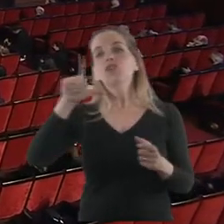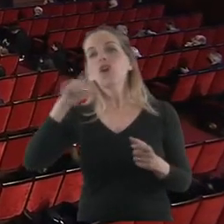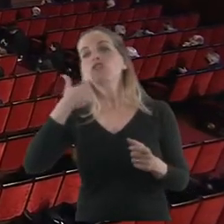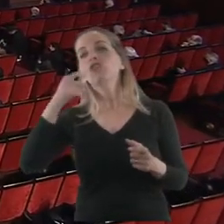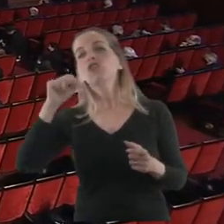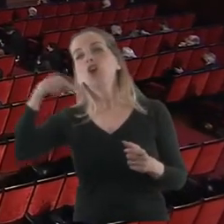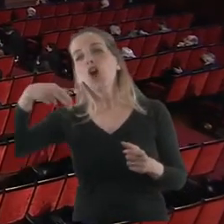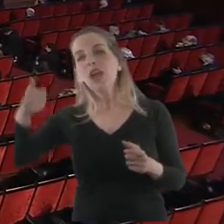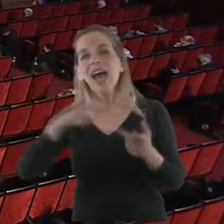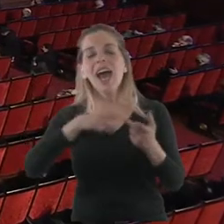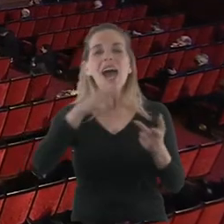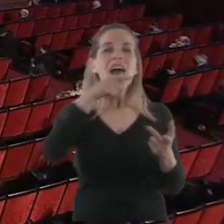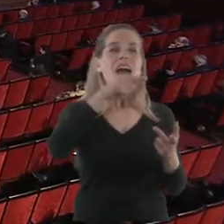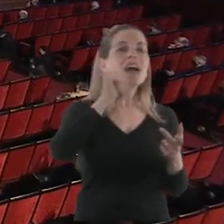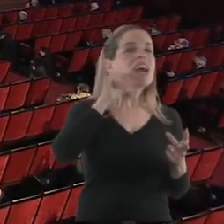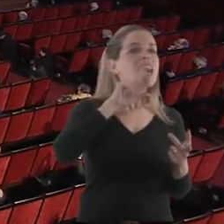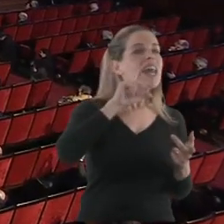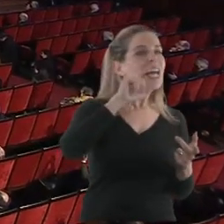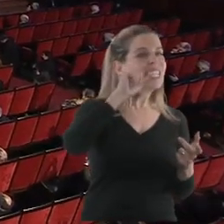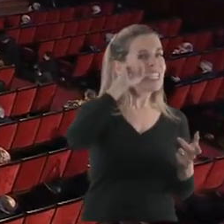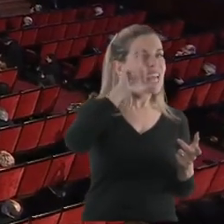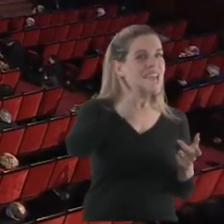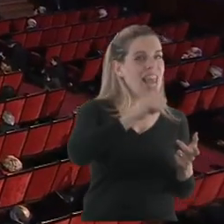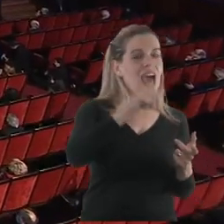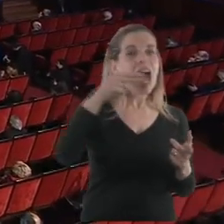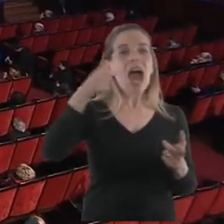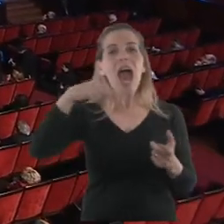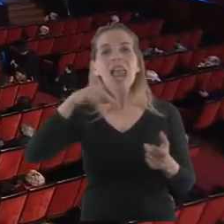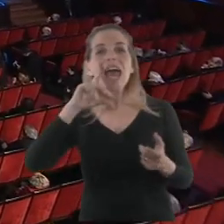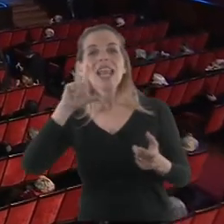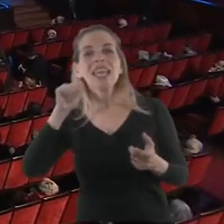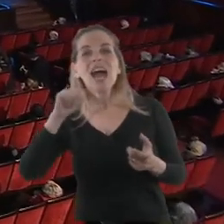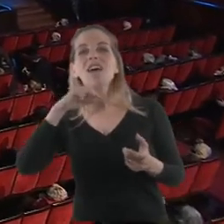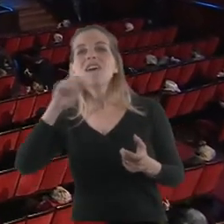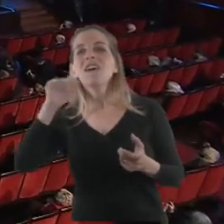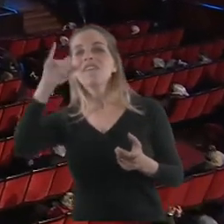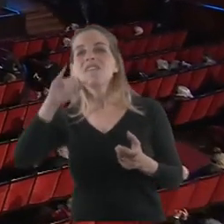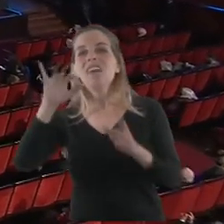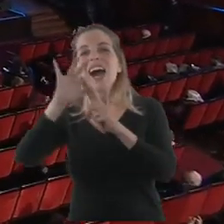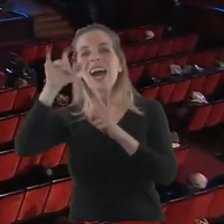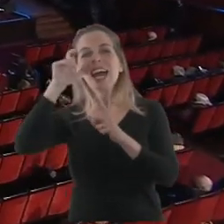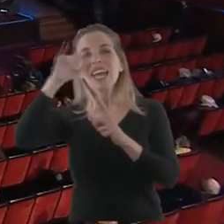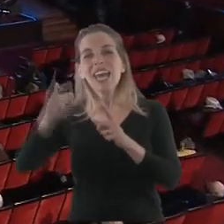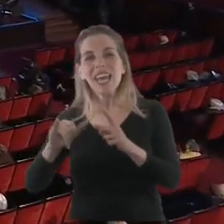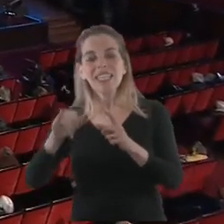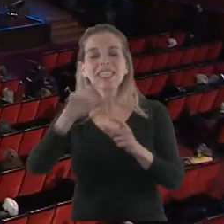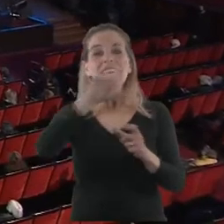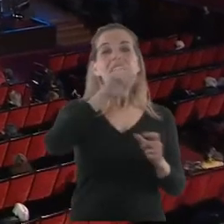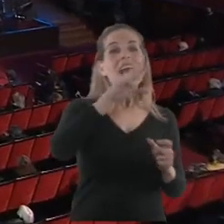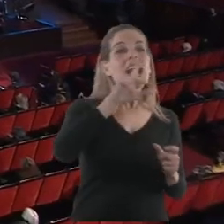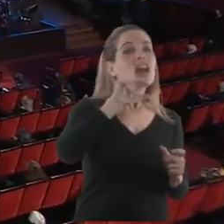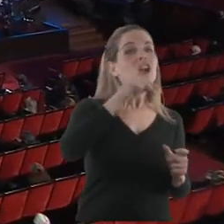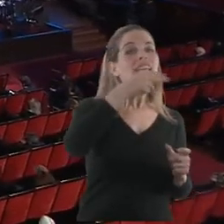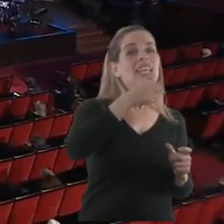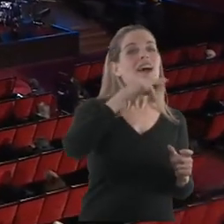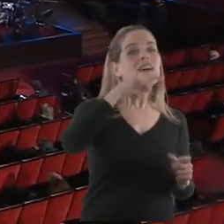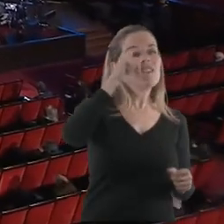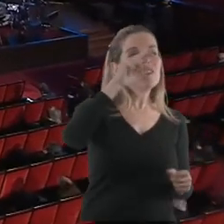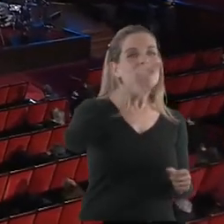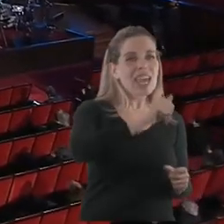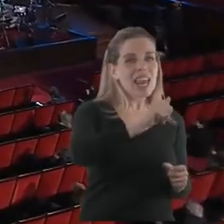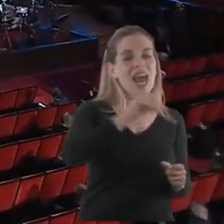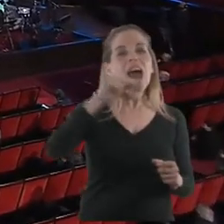Oscar Steinberg, Graciela Taquini, Analía Vázquez, Carlos Venancio, Carolina Vera,